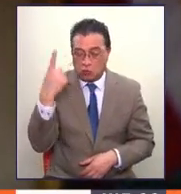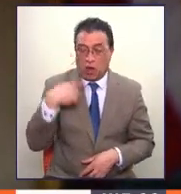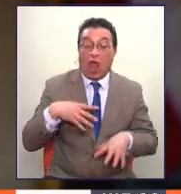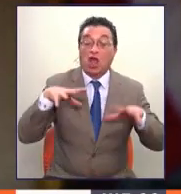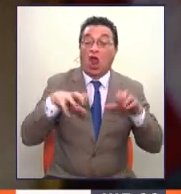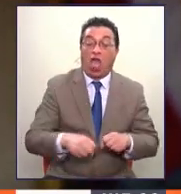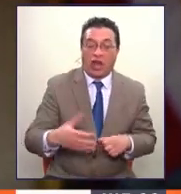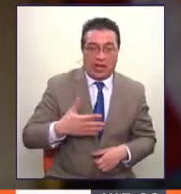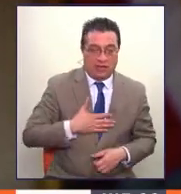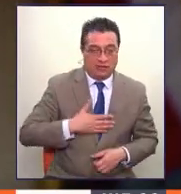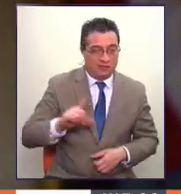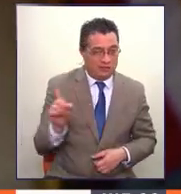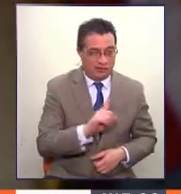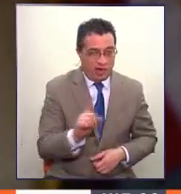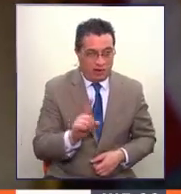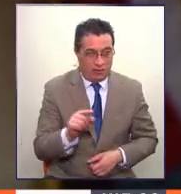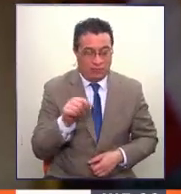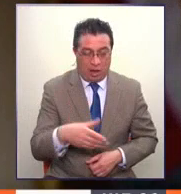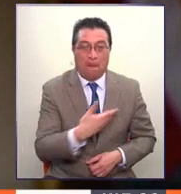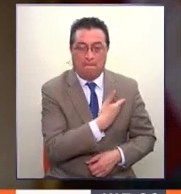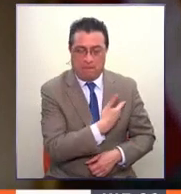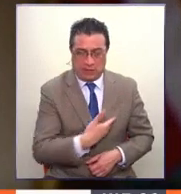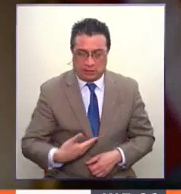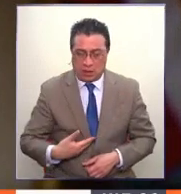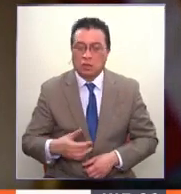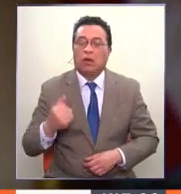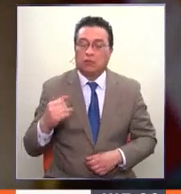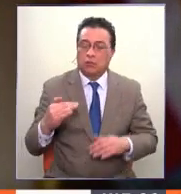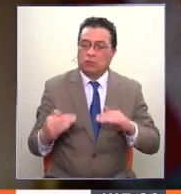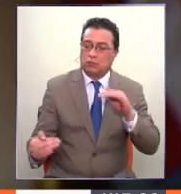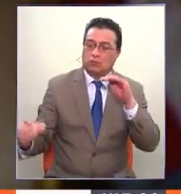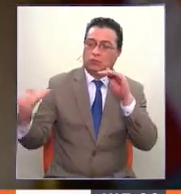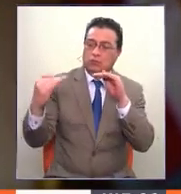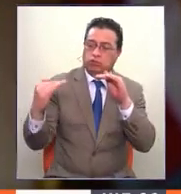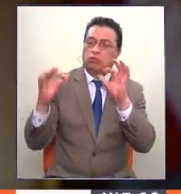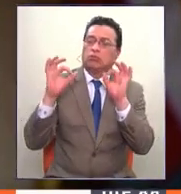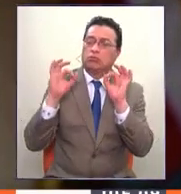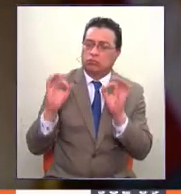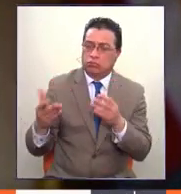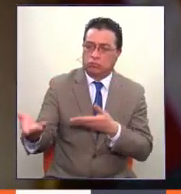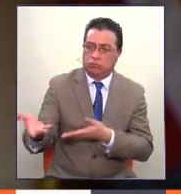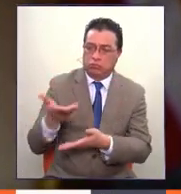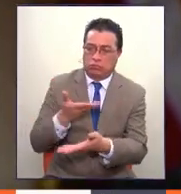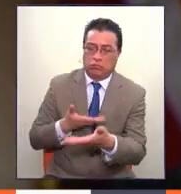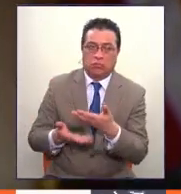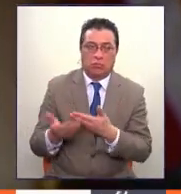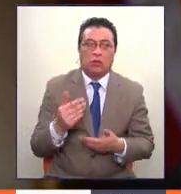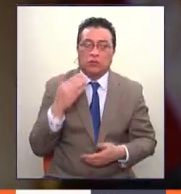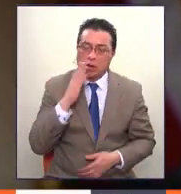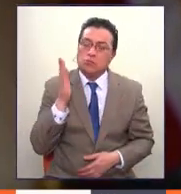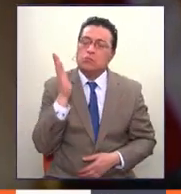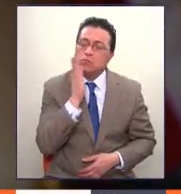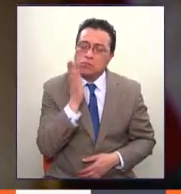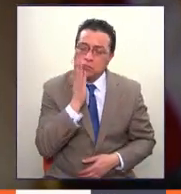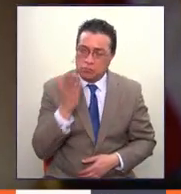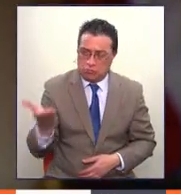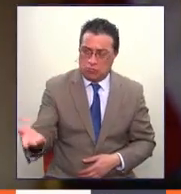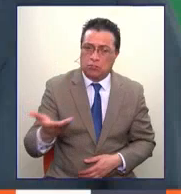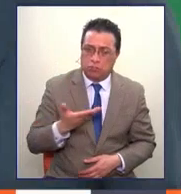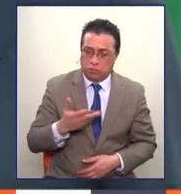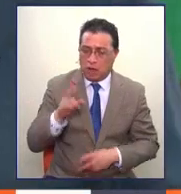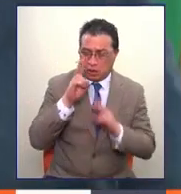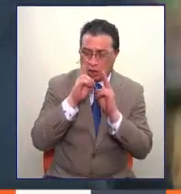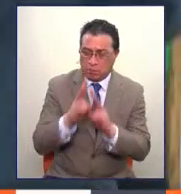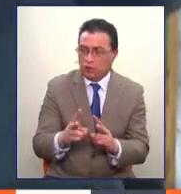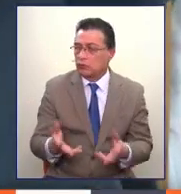su presidente se ha comportado hacia nosotros con gentileza y